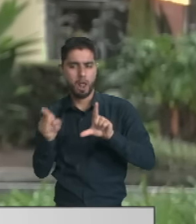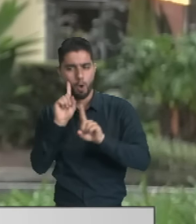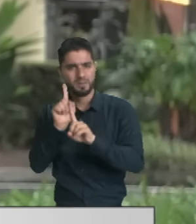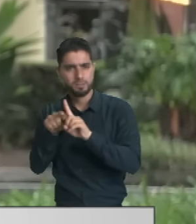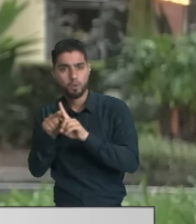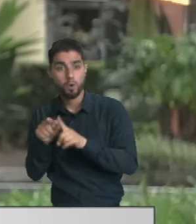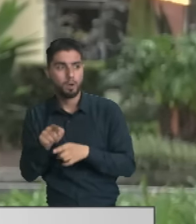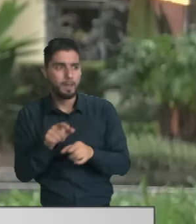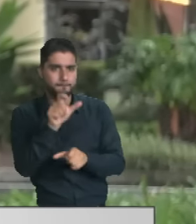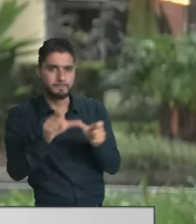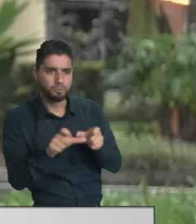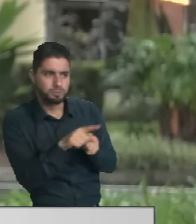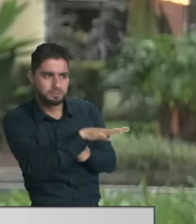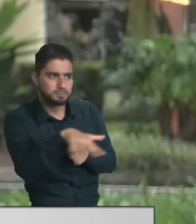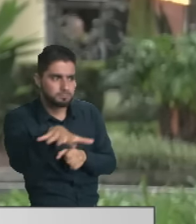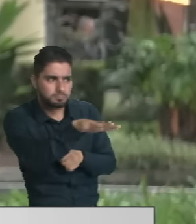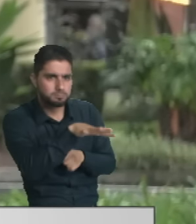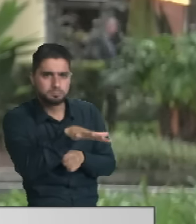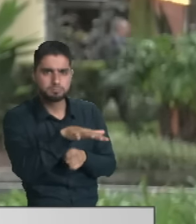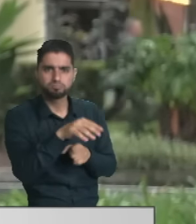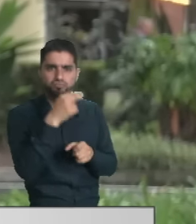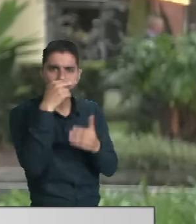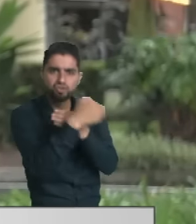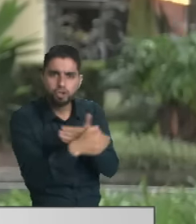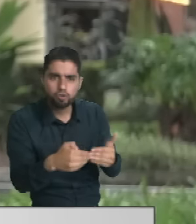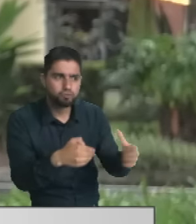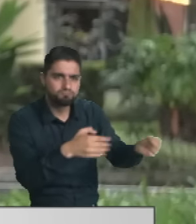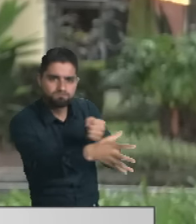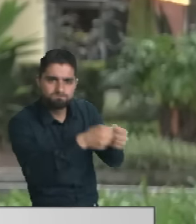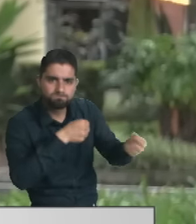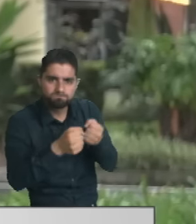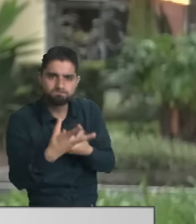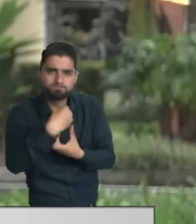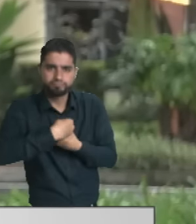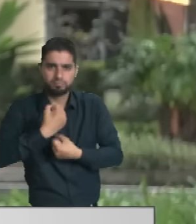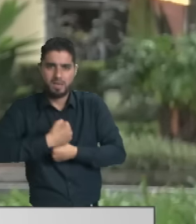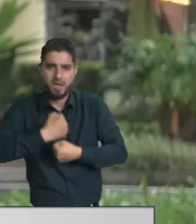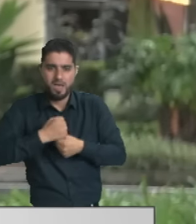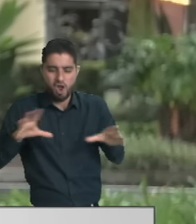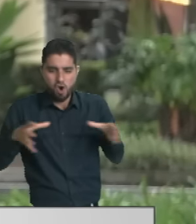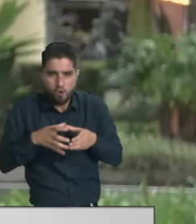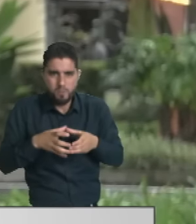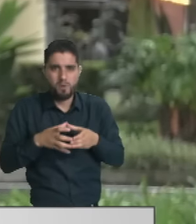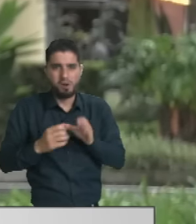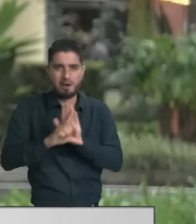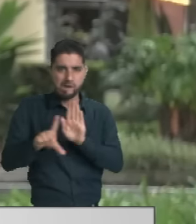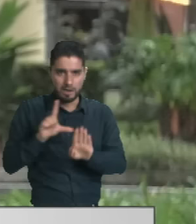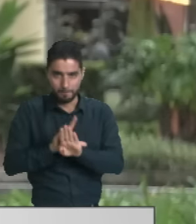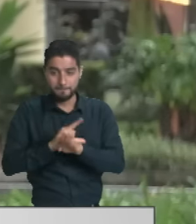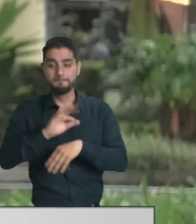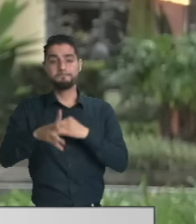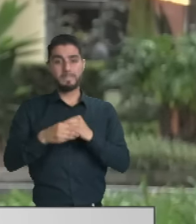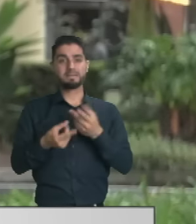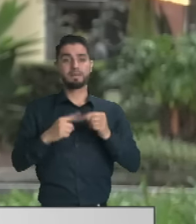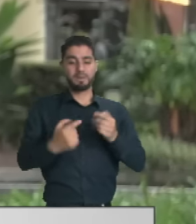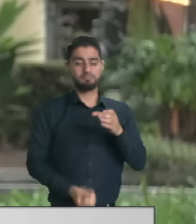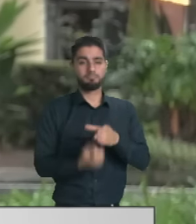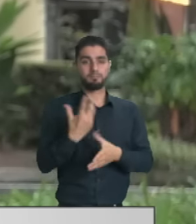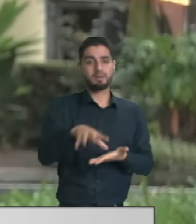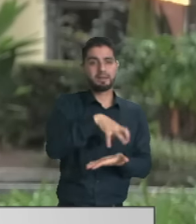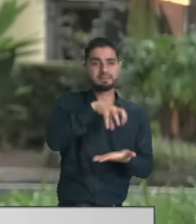del reclutamiento ilícito de menores y además se va a crear un centro de inteligencia de cara a